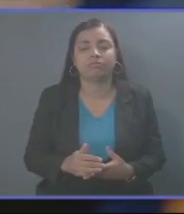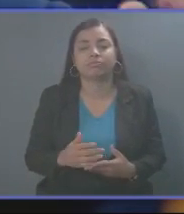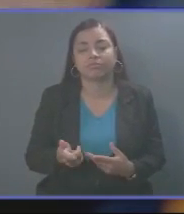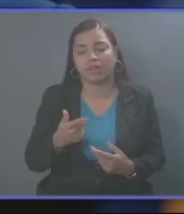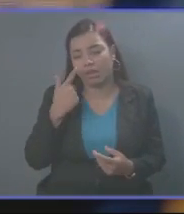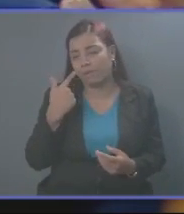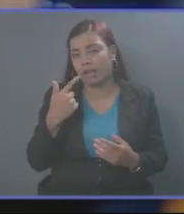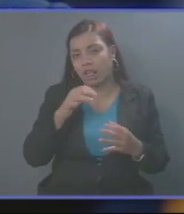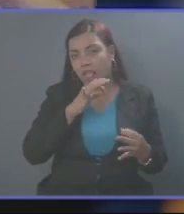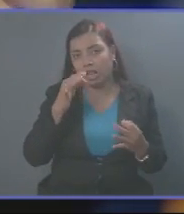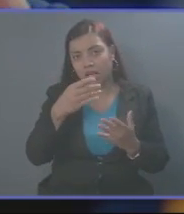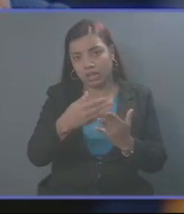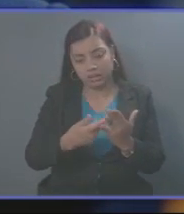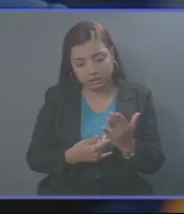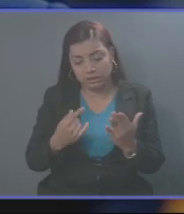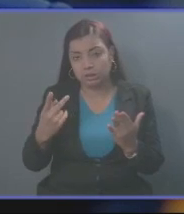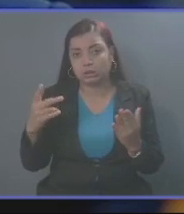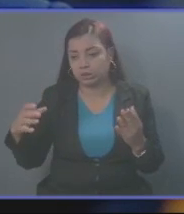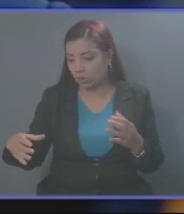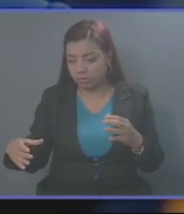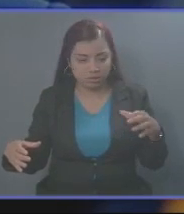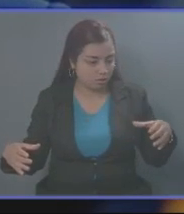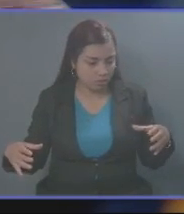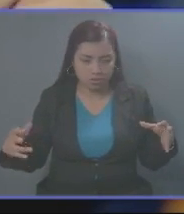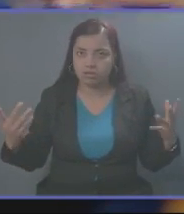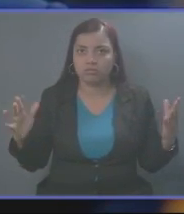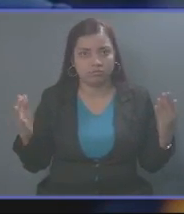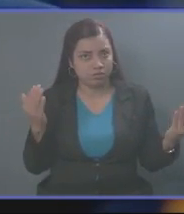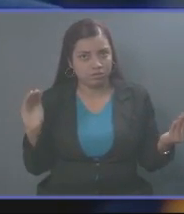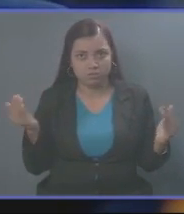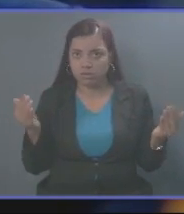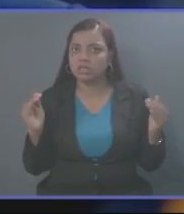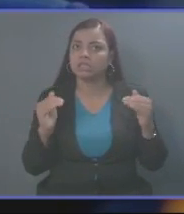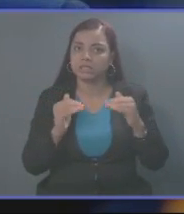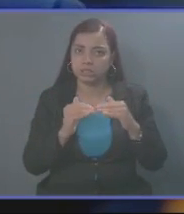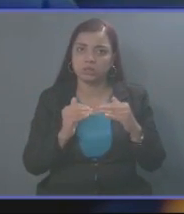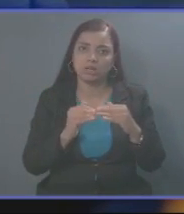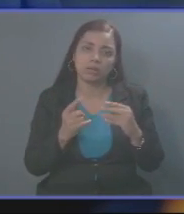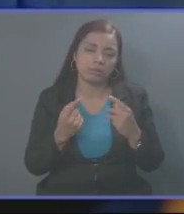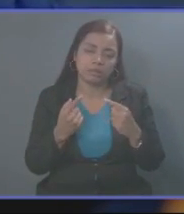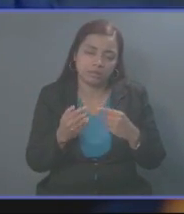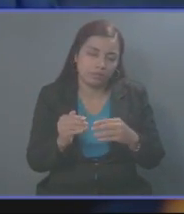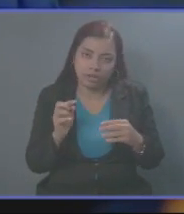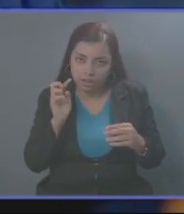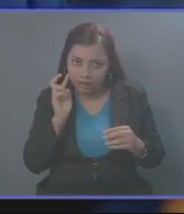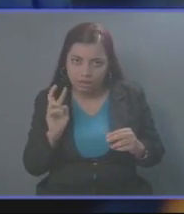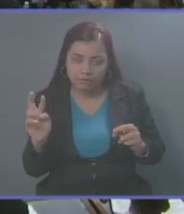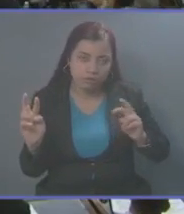en las dos comisiones están viendo cosas similares, pero en diferentes sentidos.